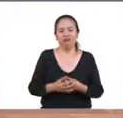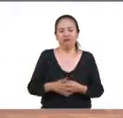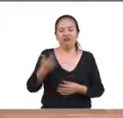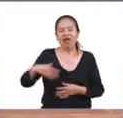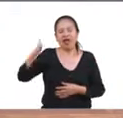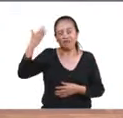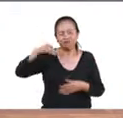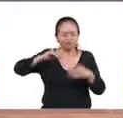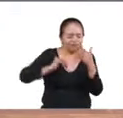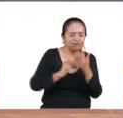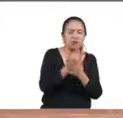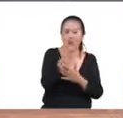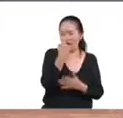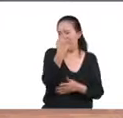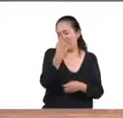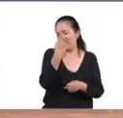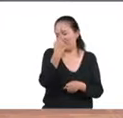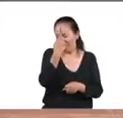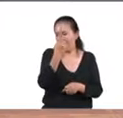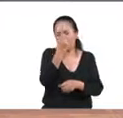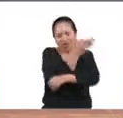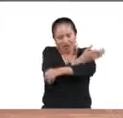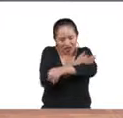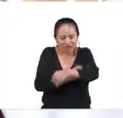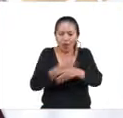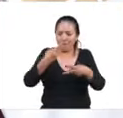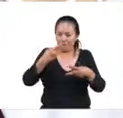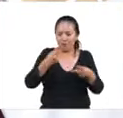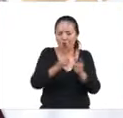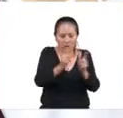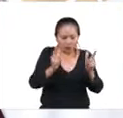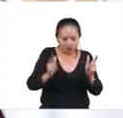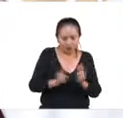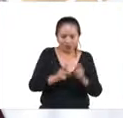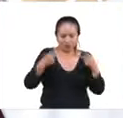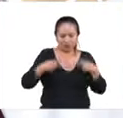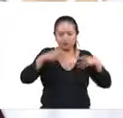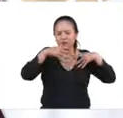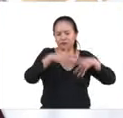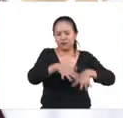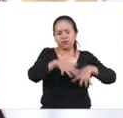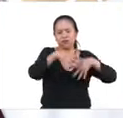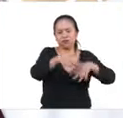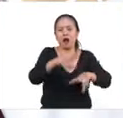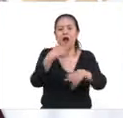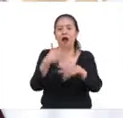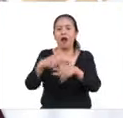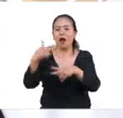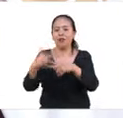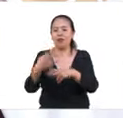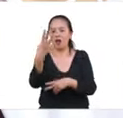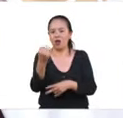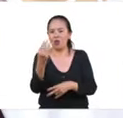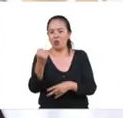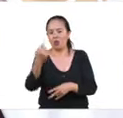desde temprano, la 1 de la tarde más o menos comenzó un grupo, hasta las 9 de la noche